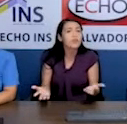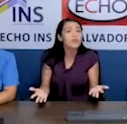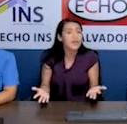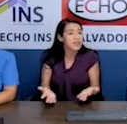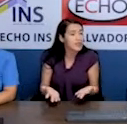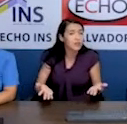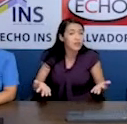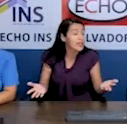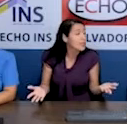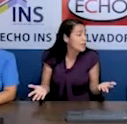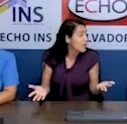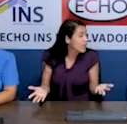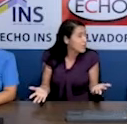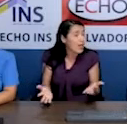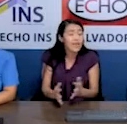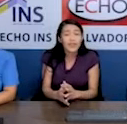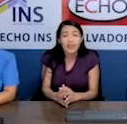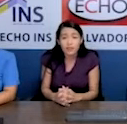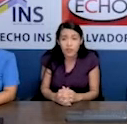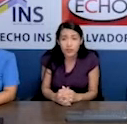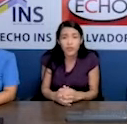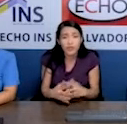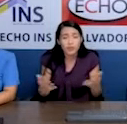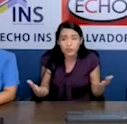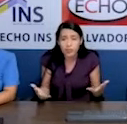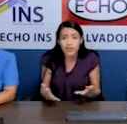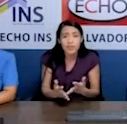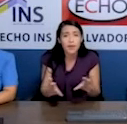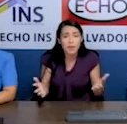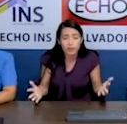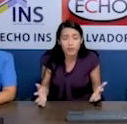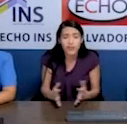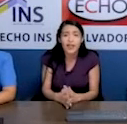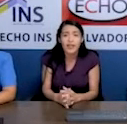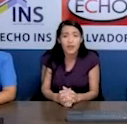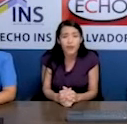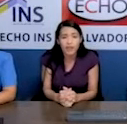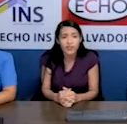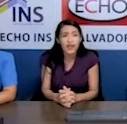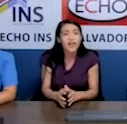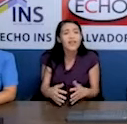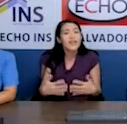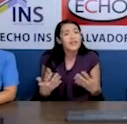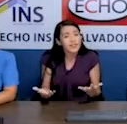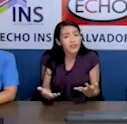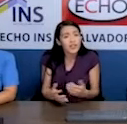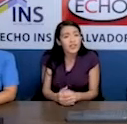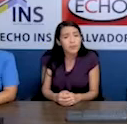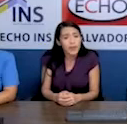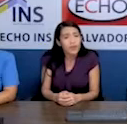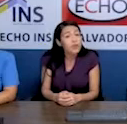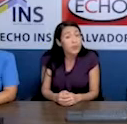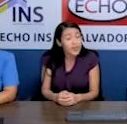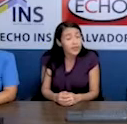ustedes saben como país tenemos cierta prevalencia de infecciones por nuestro clima, por nuestra área geográfica,